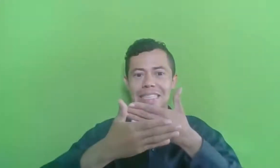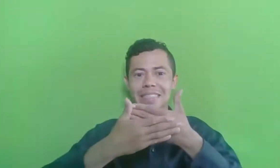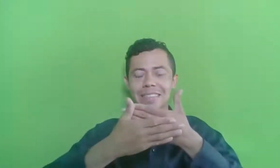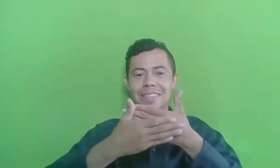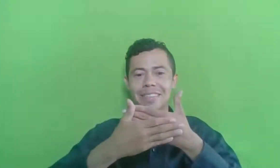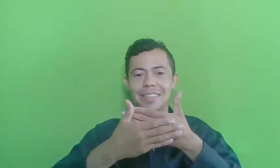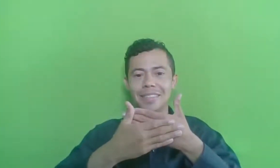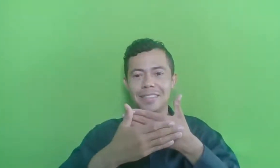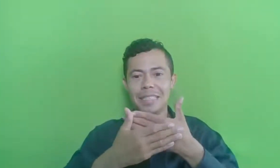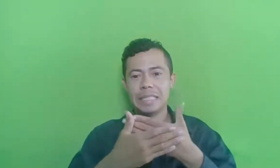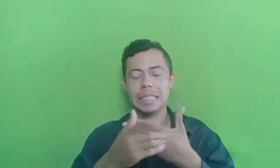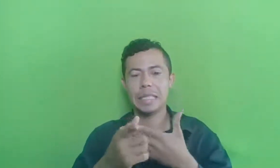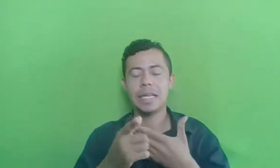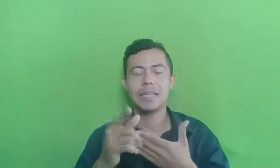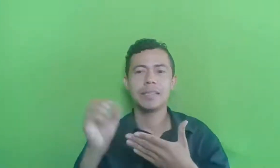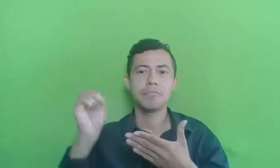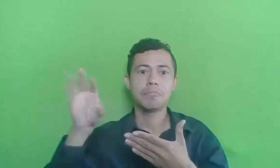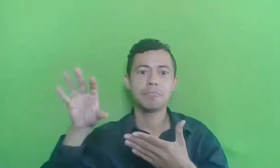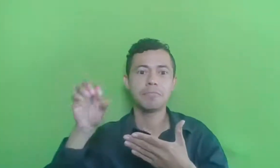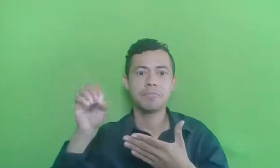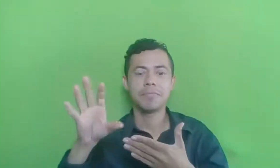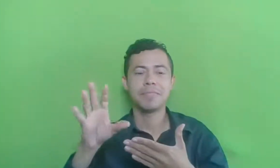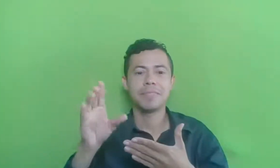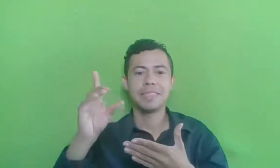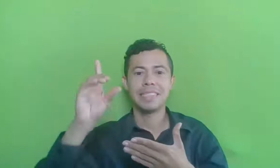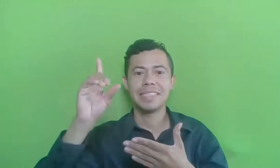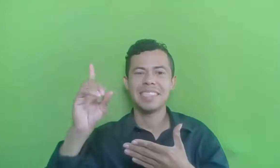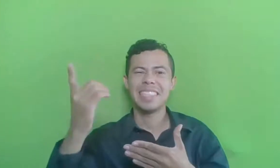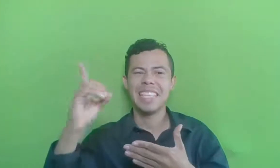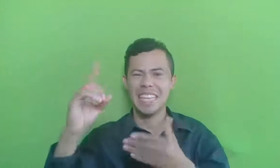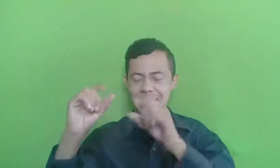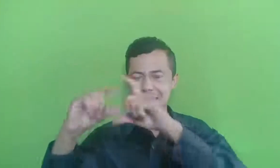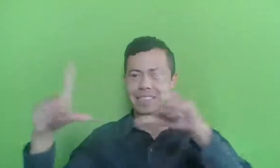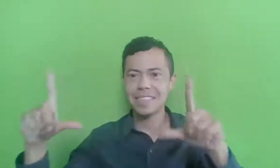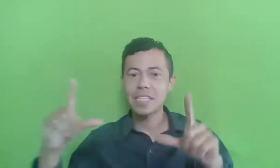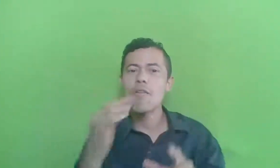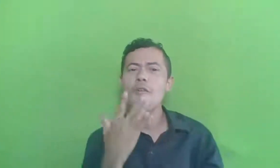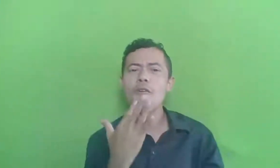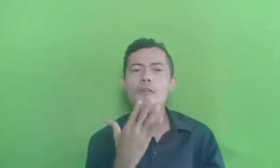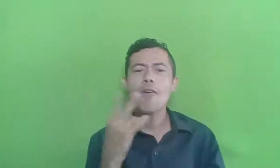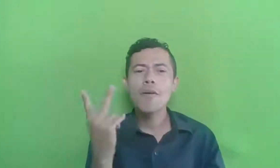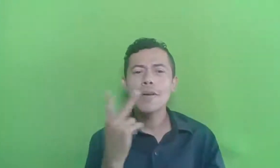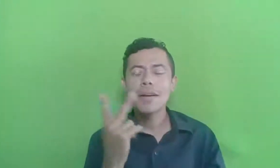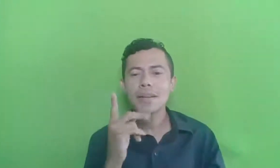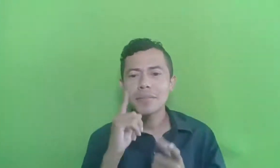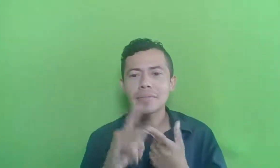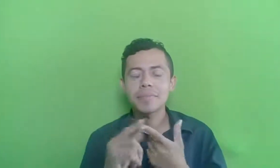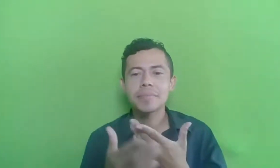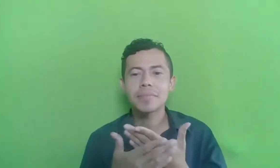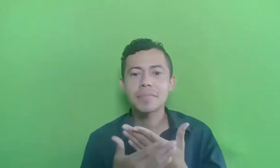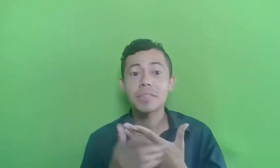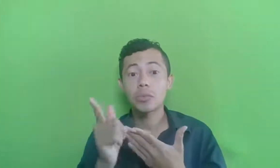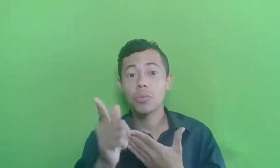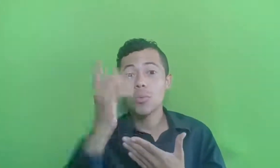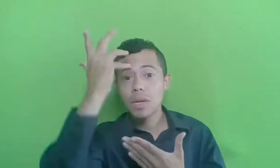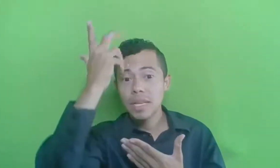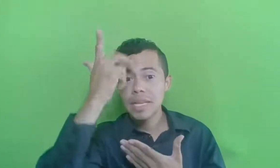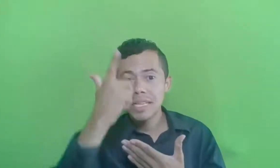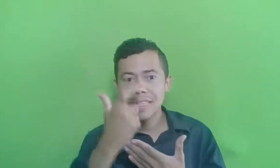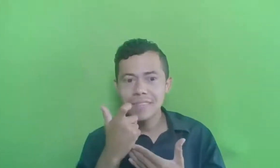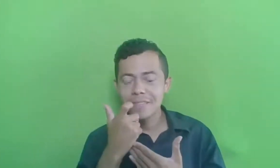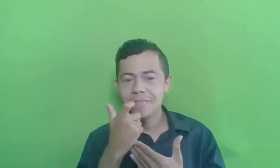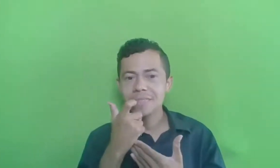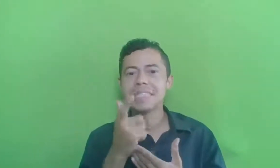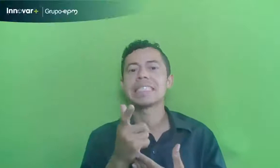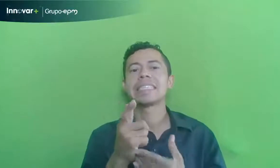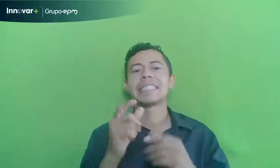en la pantalla un recuadrito en la parte superior derecha que dice en color verde diligenciar quiz. Es porque